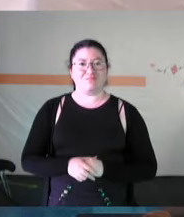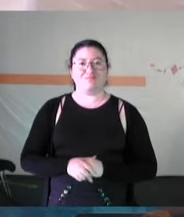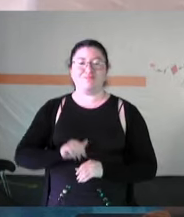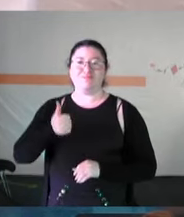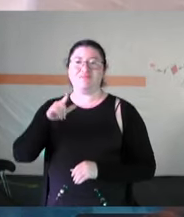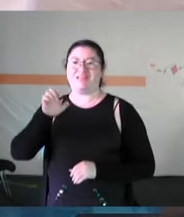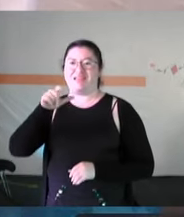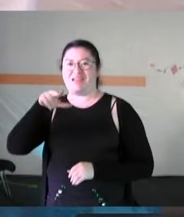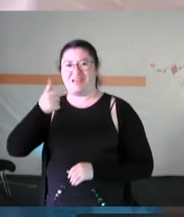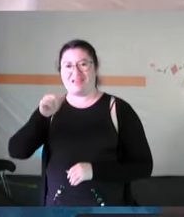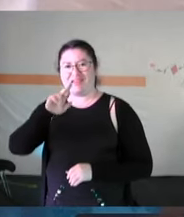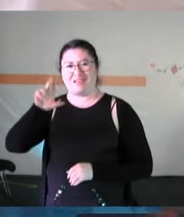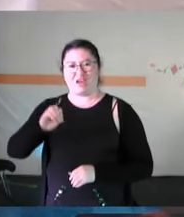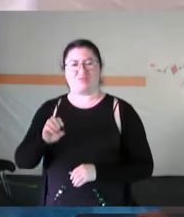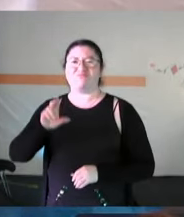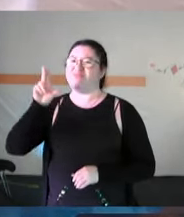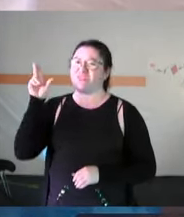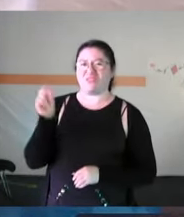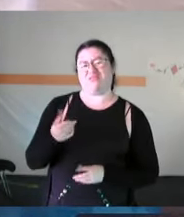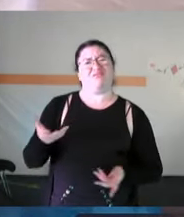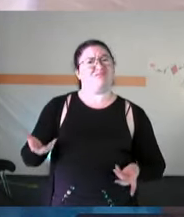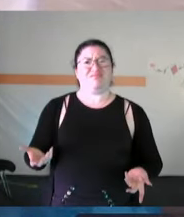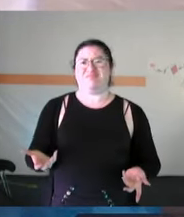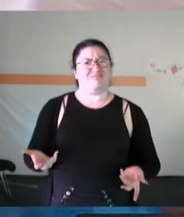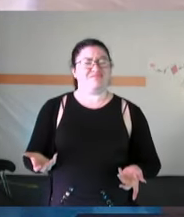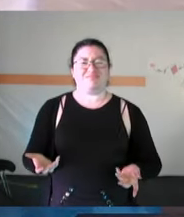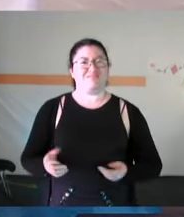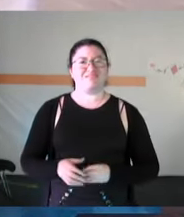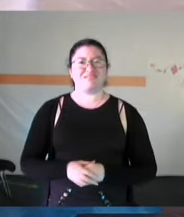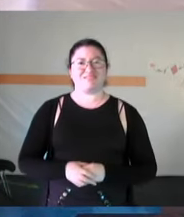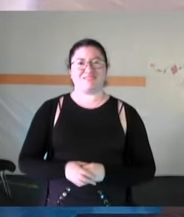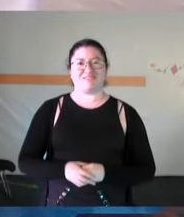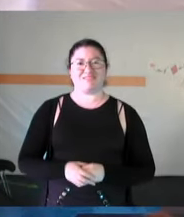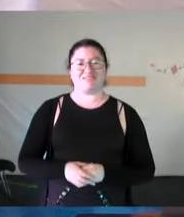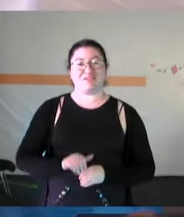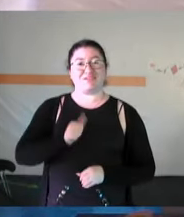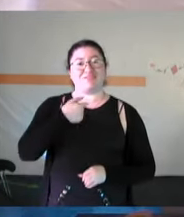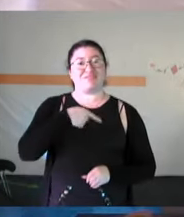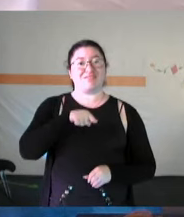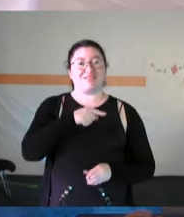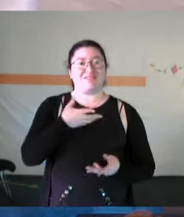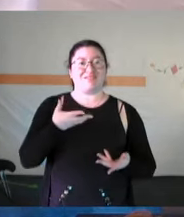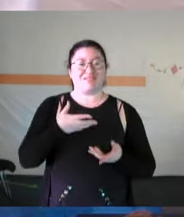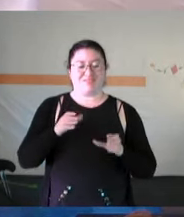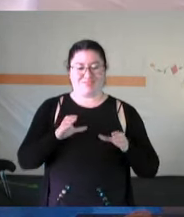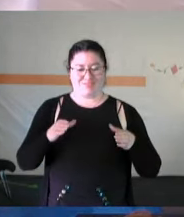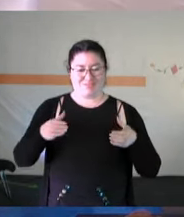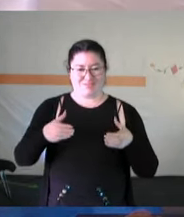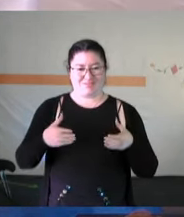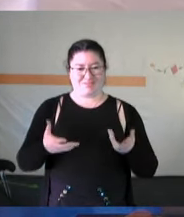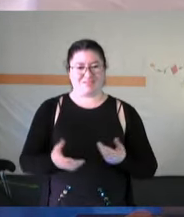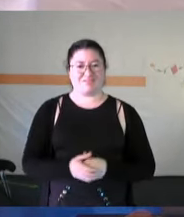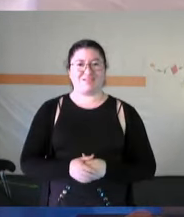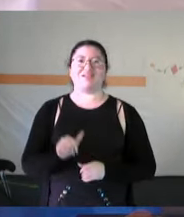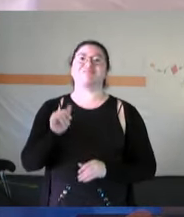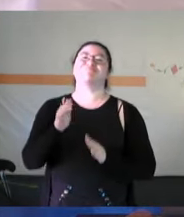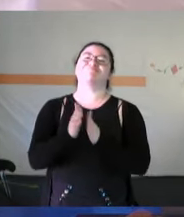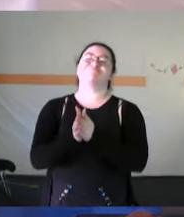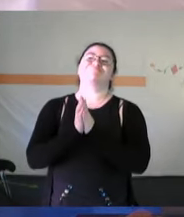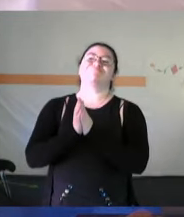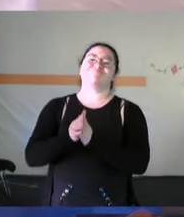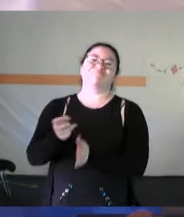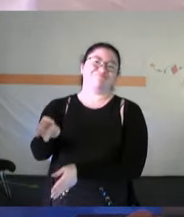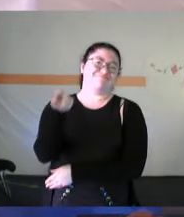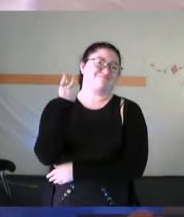Cuero, no, caramba. Dice, no, la mía no. Una Inés Arredondo. También puede ser. Por favor, wow, hijo.